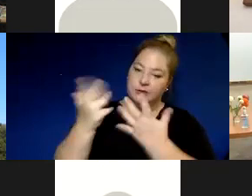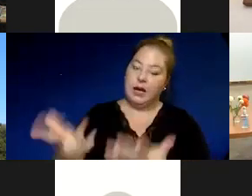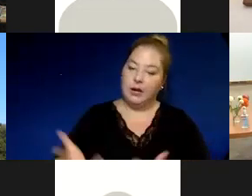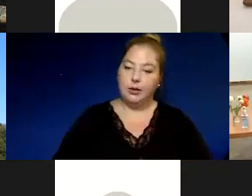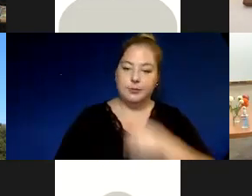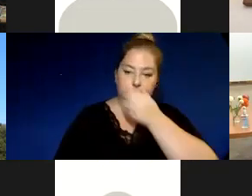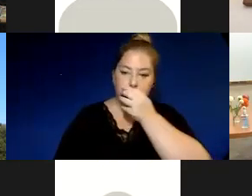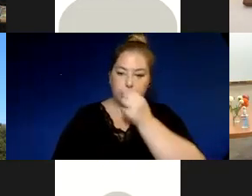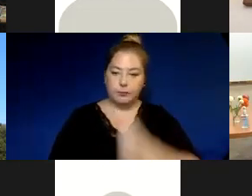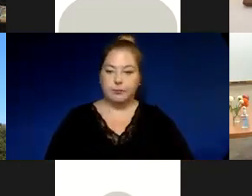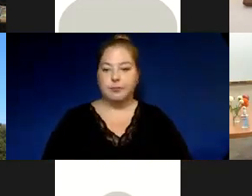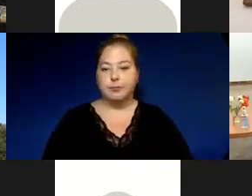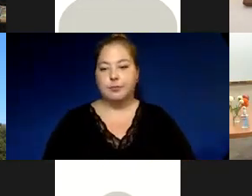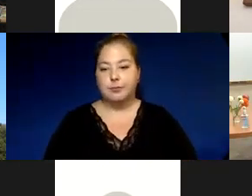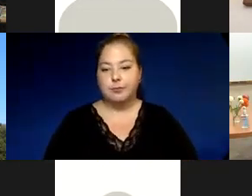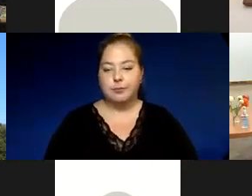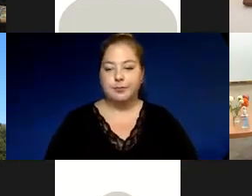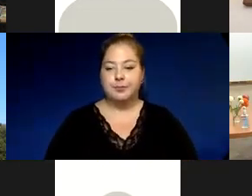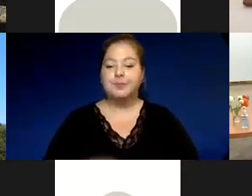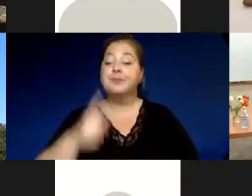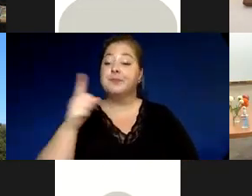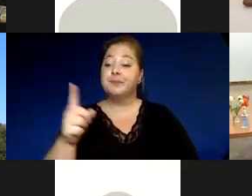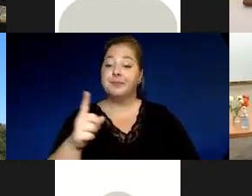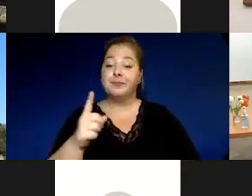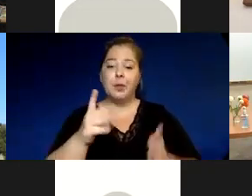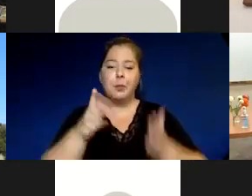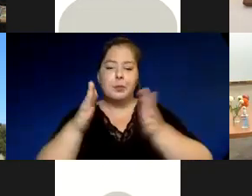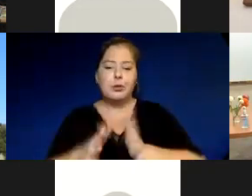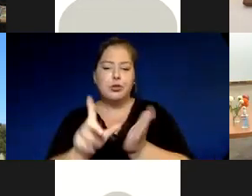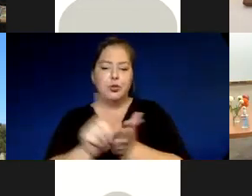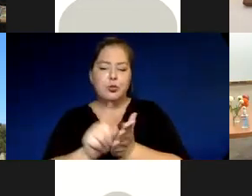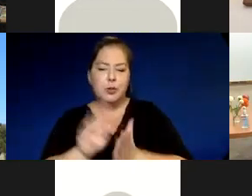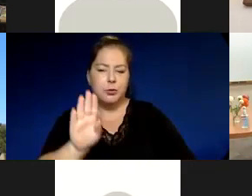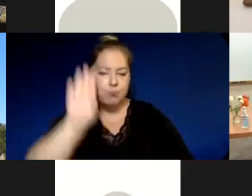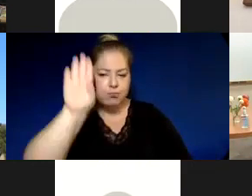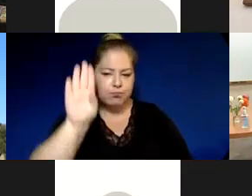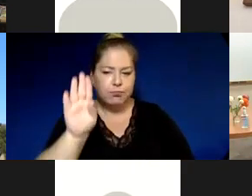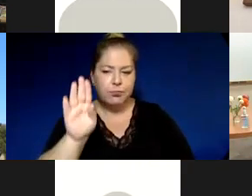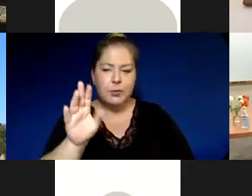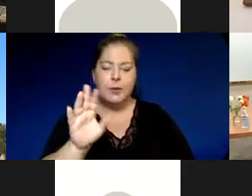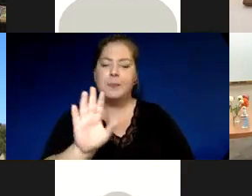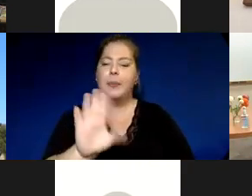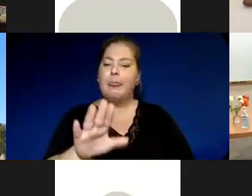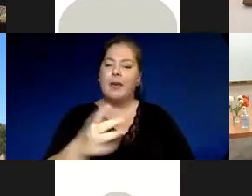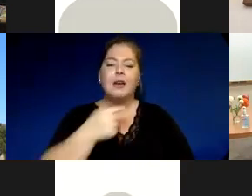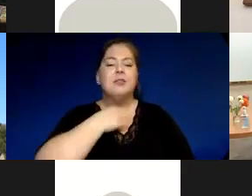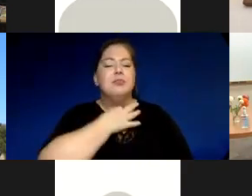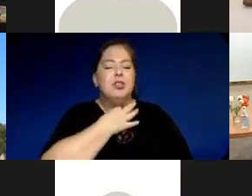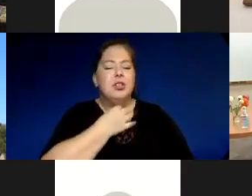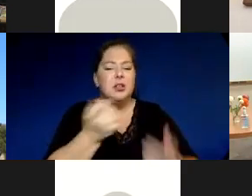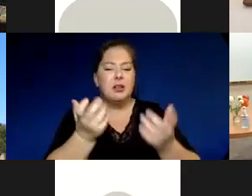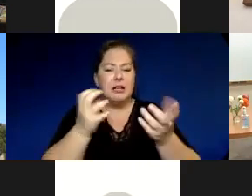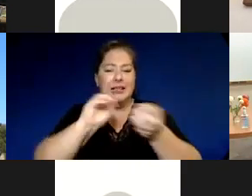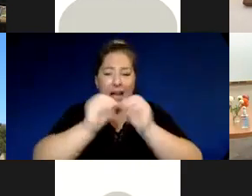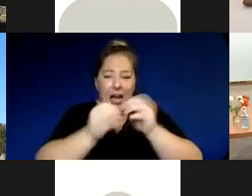dar. Pero tienen un número en cuanto a cuántas personas o cuántas excavadoras en